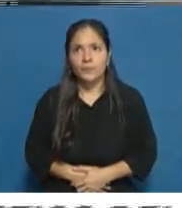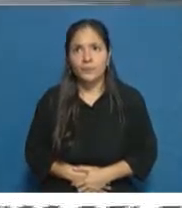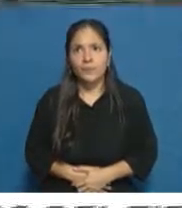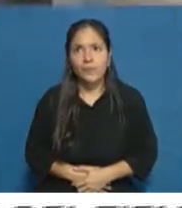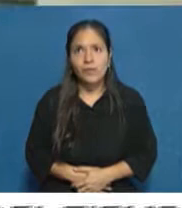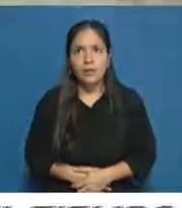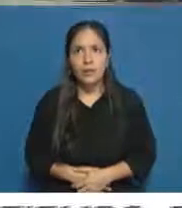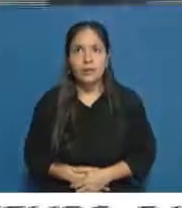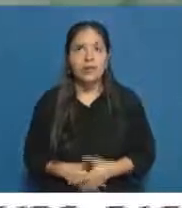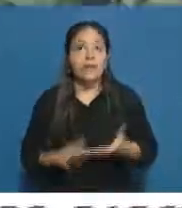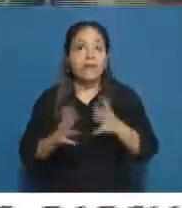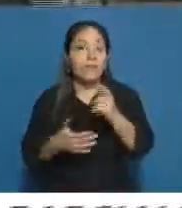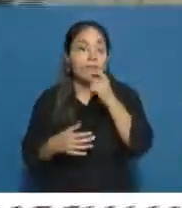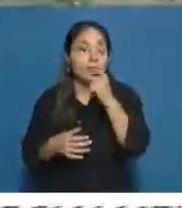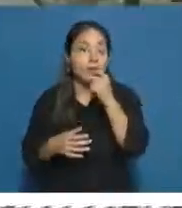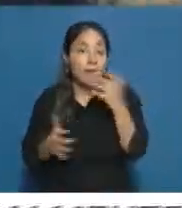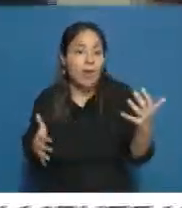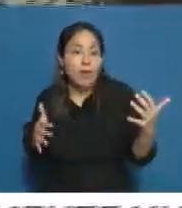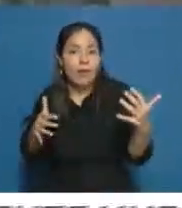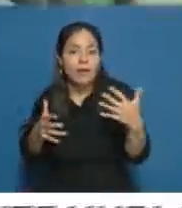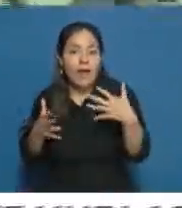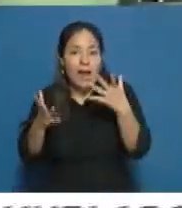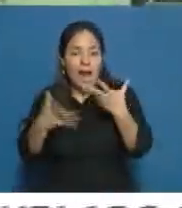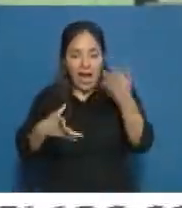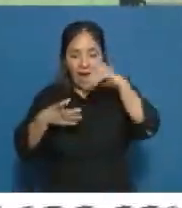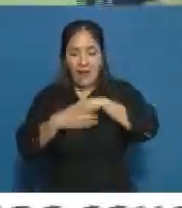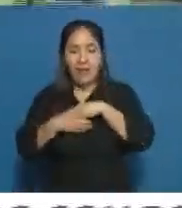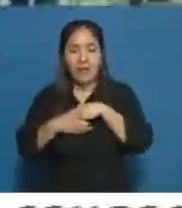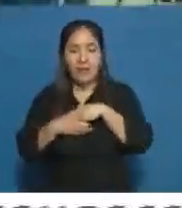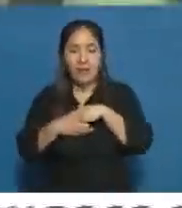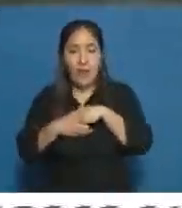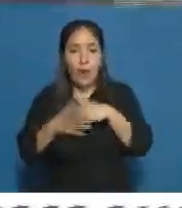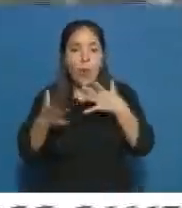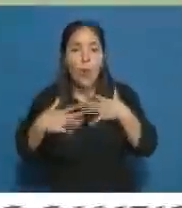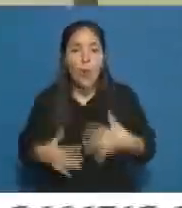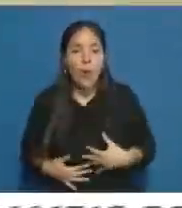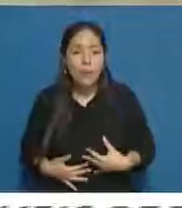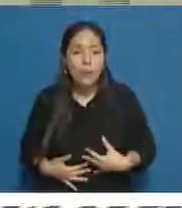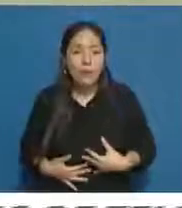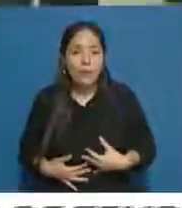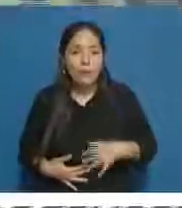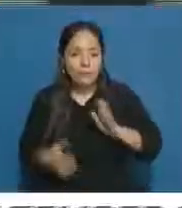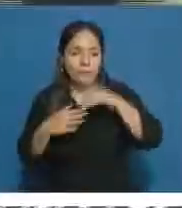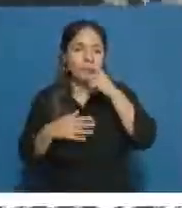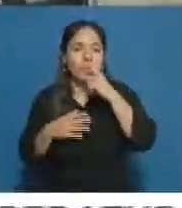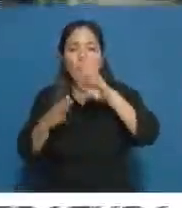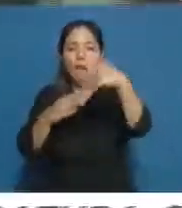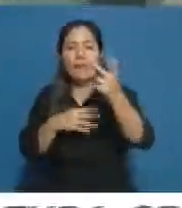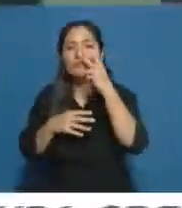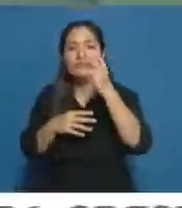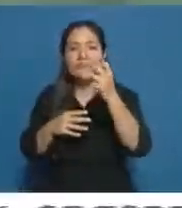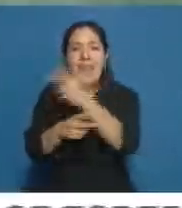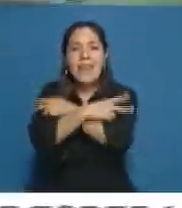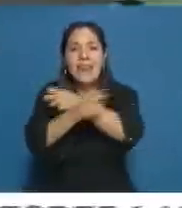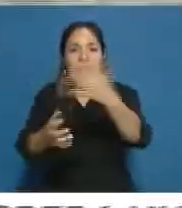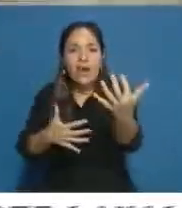que nos podemos irradiar es una irradiación interna, o sea, cuando nuestro organismo incorpora sustancias radiactivas y nosotros